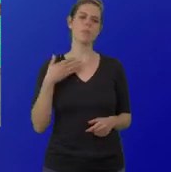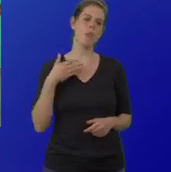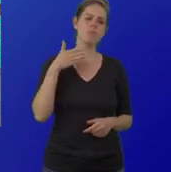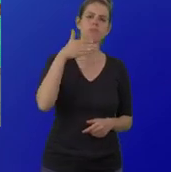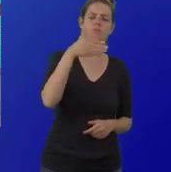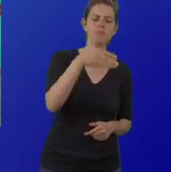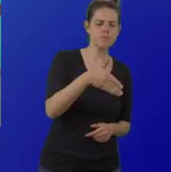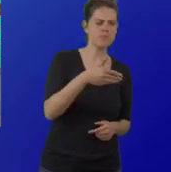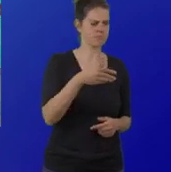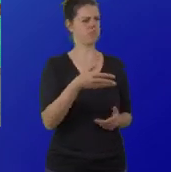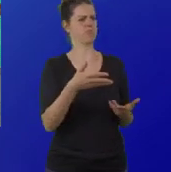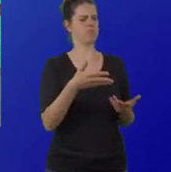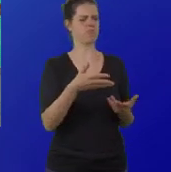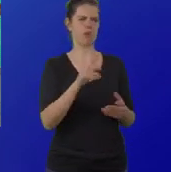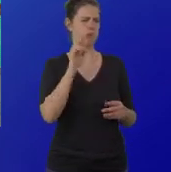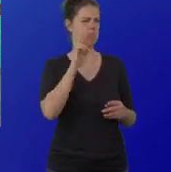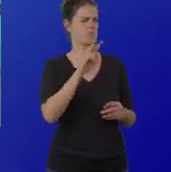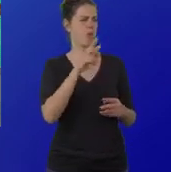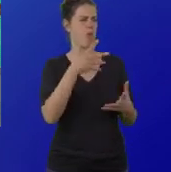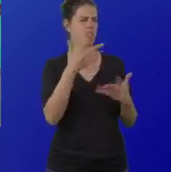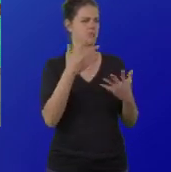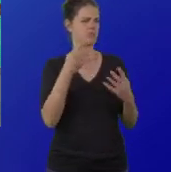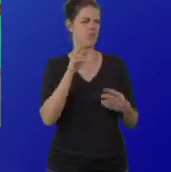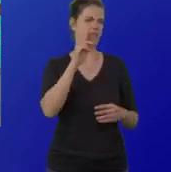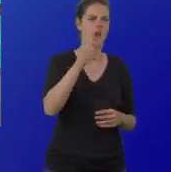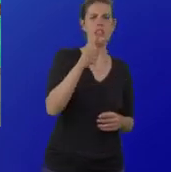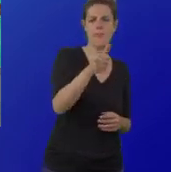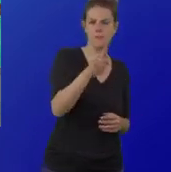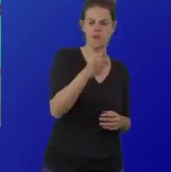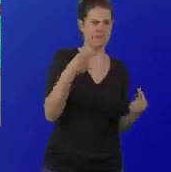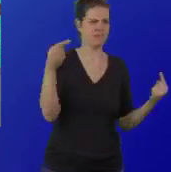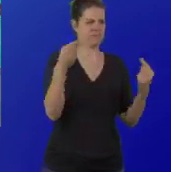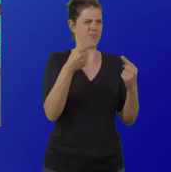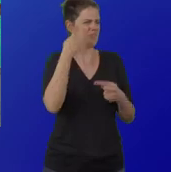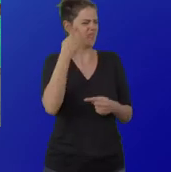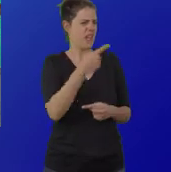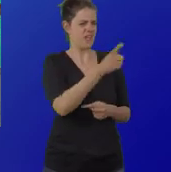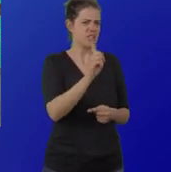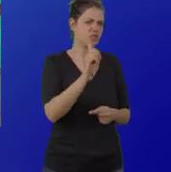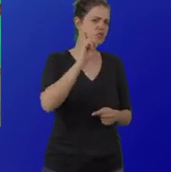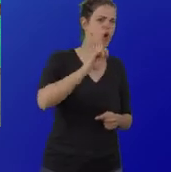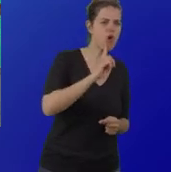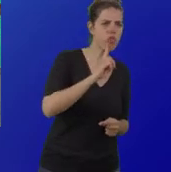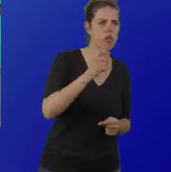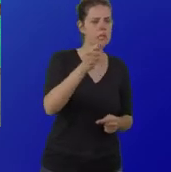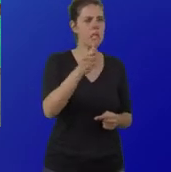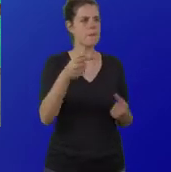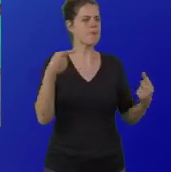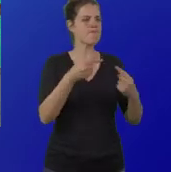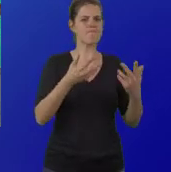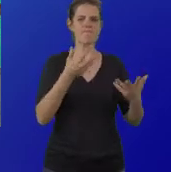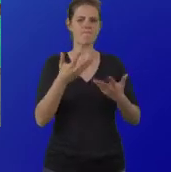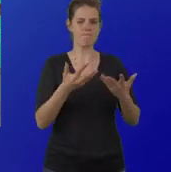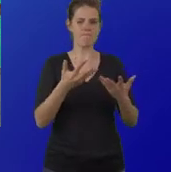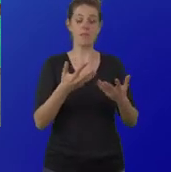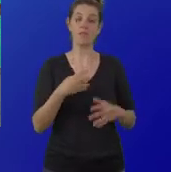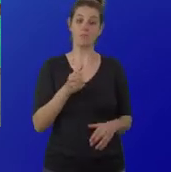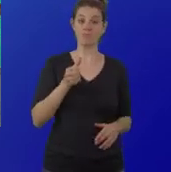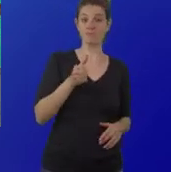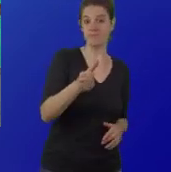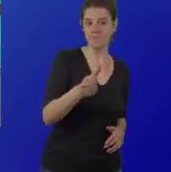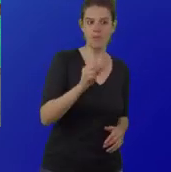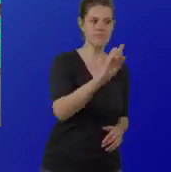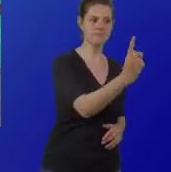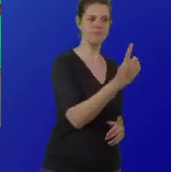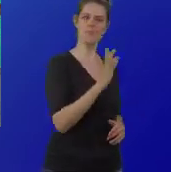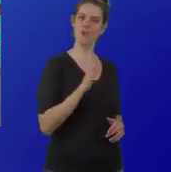cuando voy allá me encuentro totalmente desorientado, veo un timbre, primero que nada, digo, ¡ay, acá está lleno de sordos! Y cuando toco el